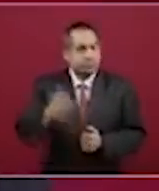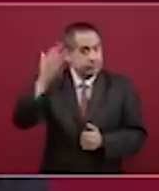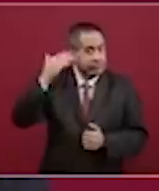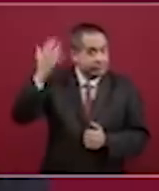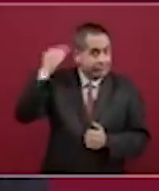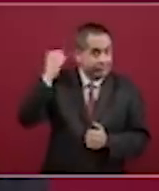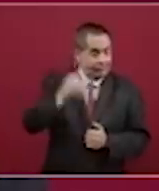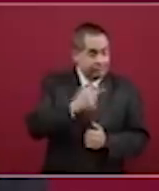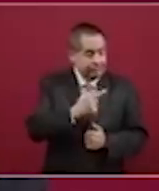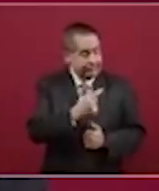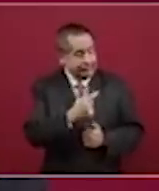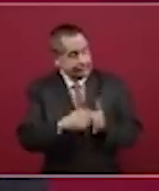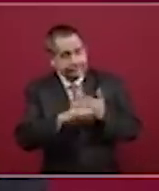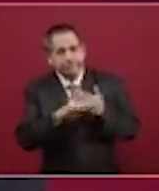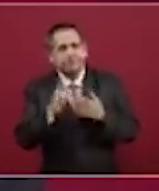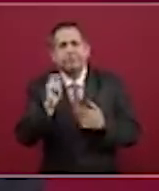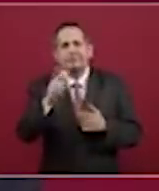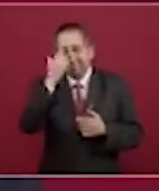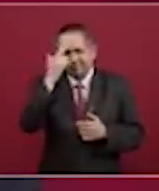hicieron